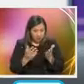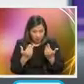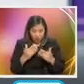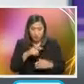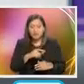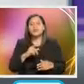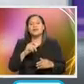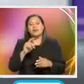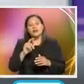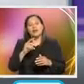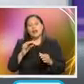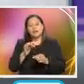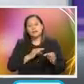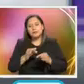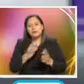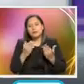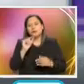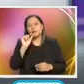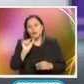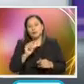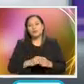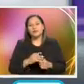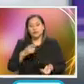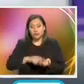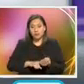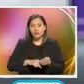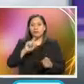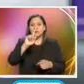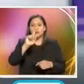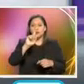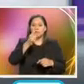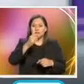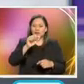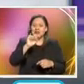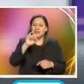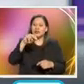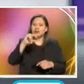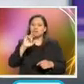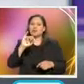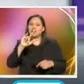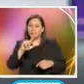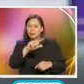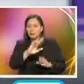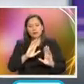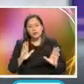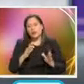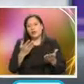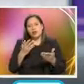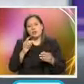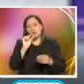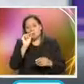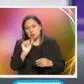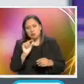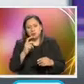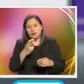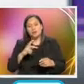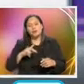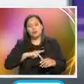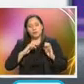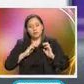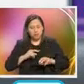También se produce menos líquido sinovial. Entonces se asocia mucho con los problemas de dolor.